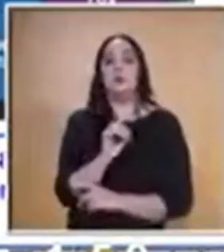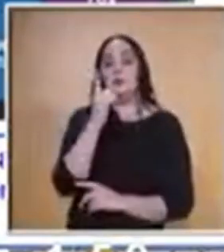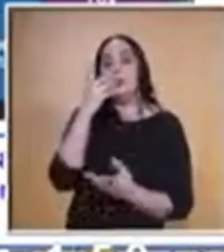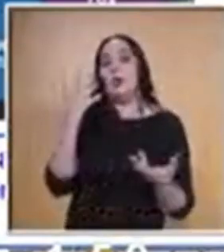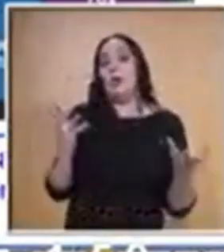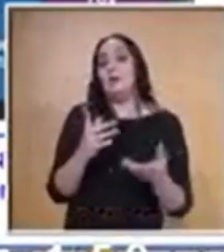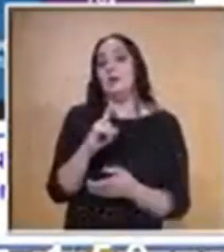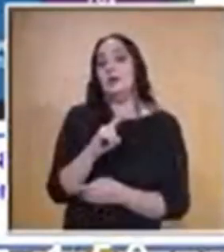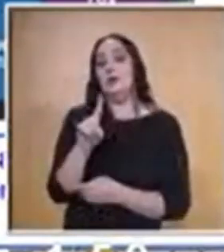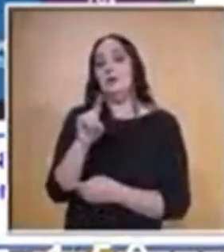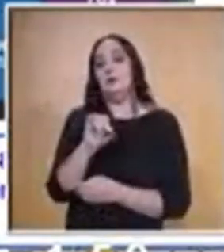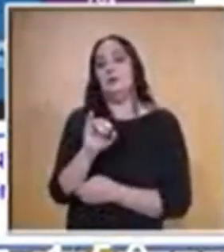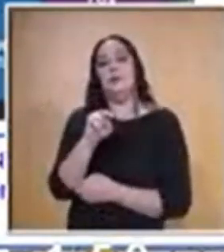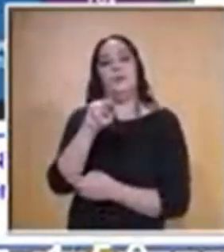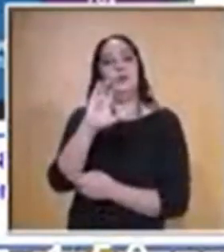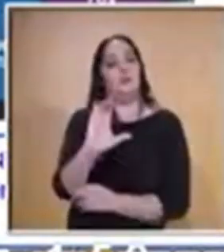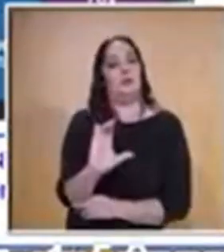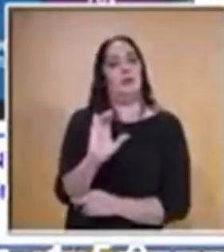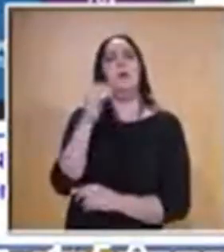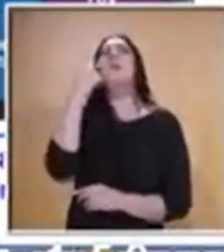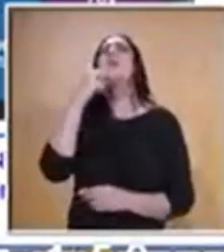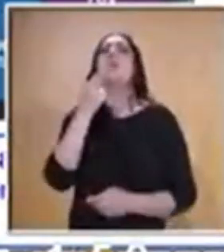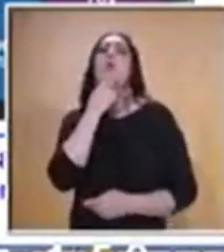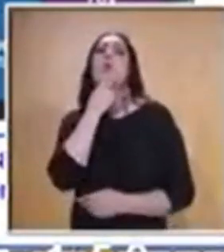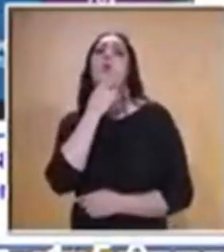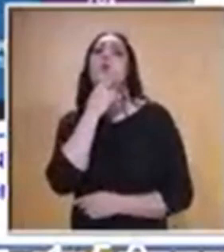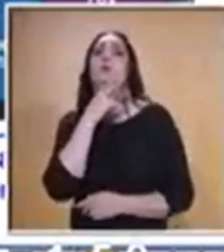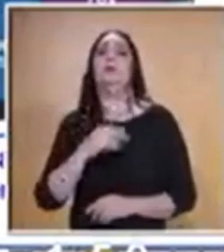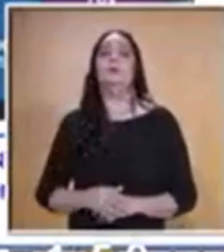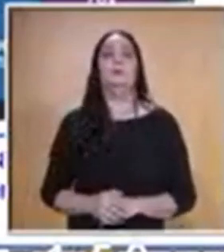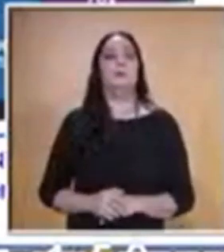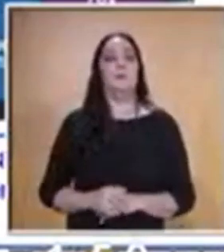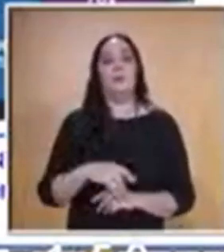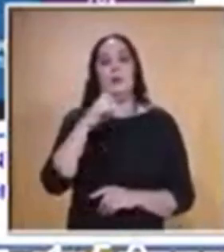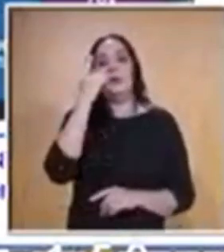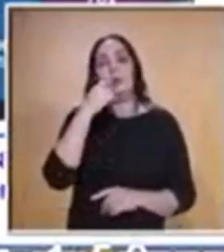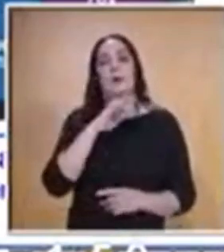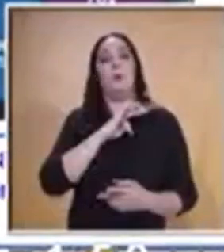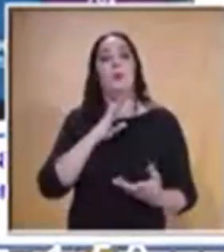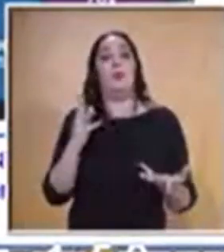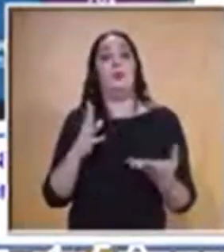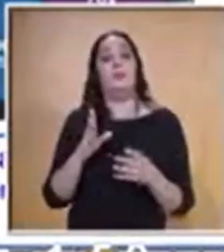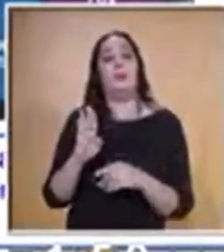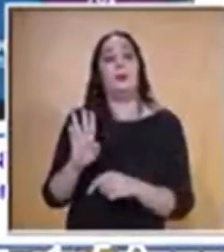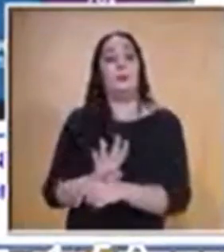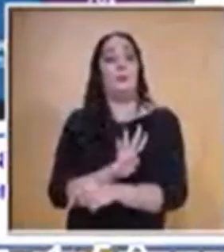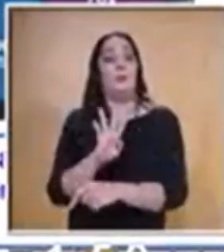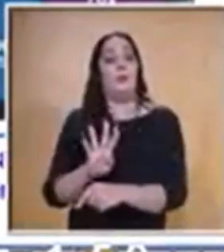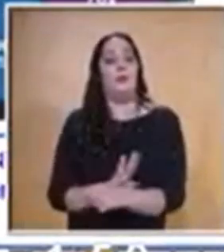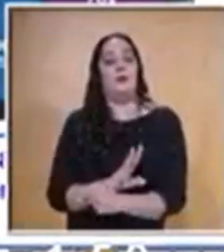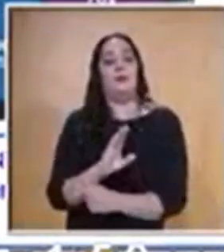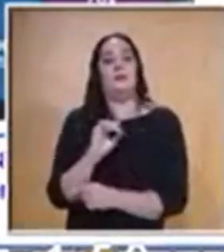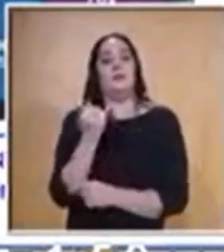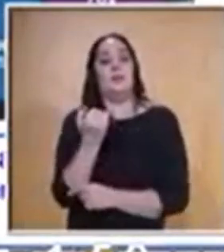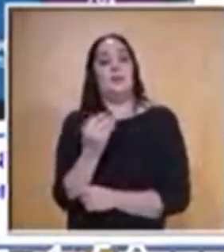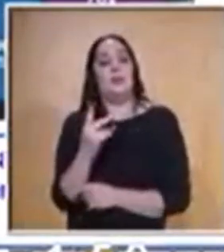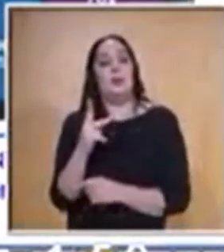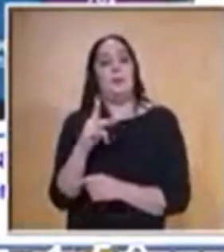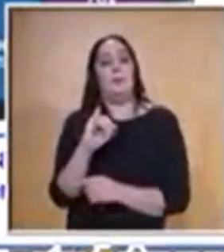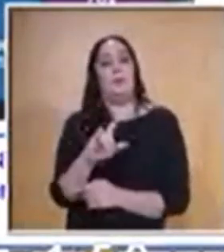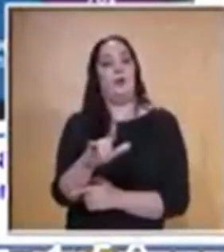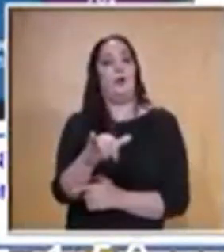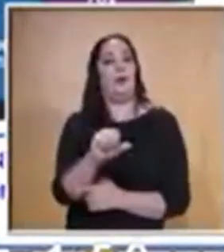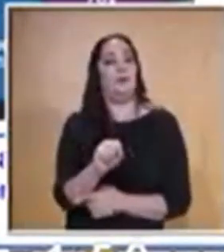más. ¿Para qué utilizamos el zinc, profesor? Se utiliza en la fabricación de baterías y acumuladores y forma parte